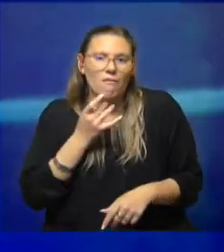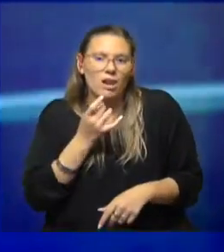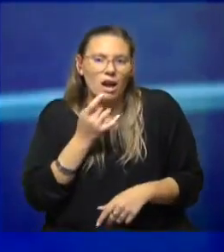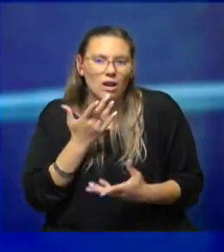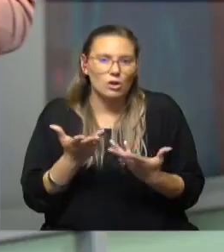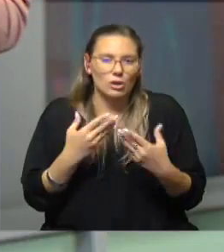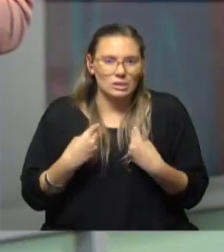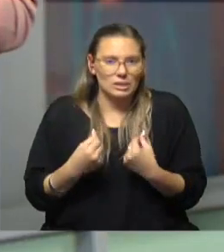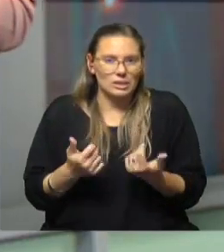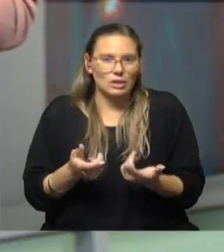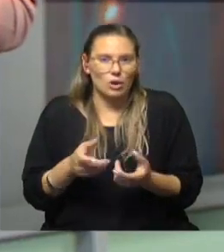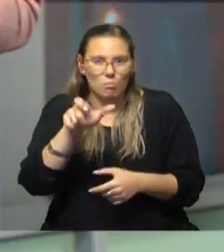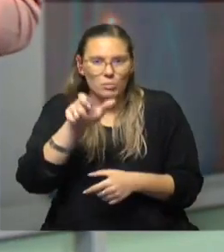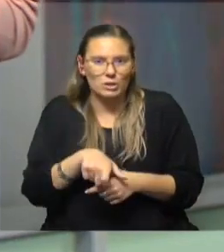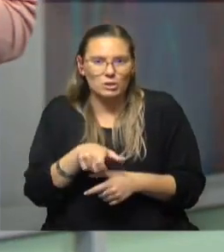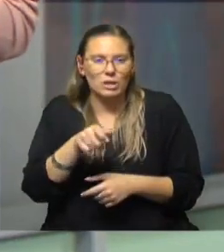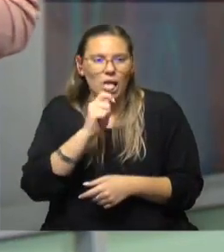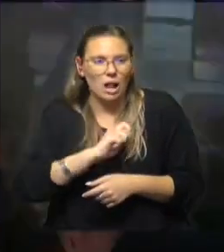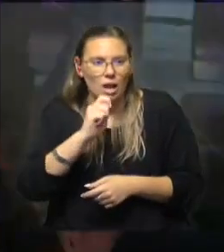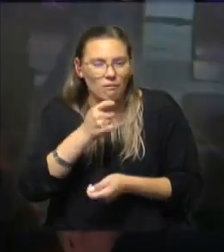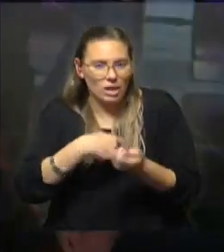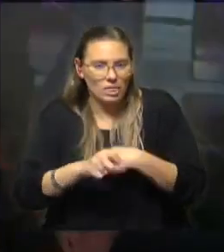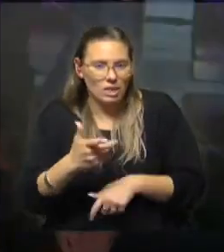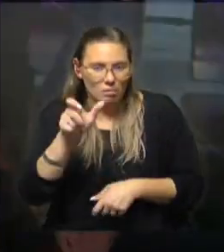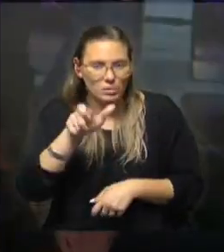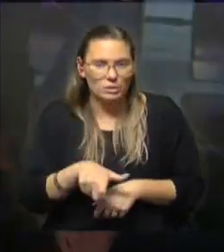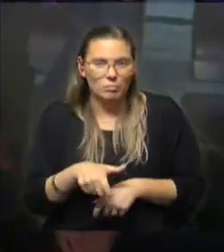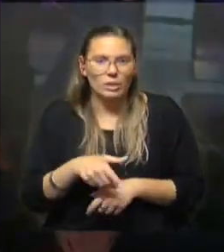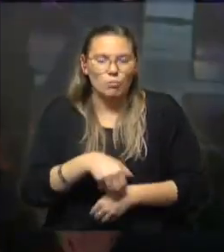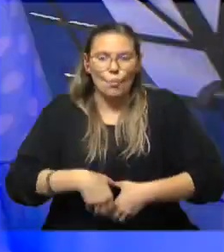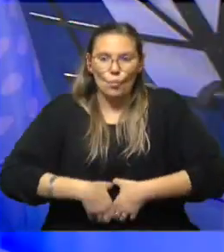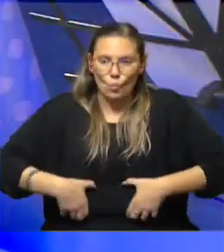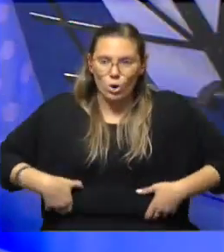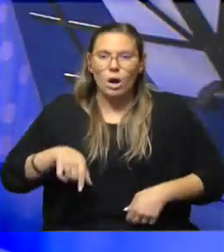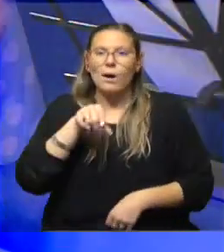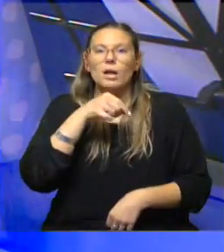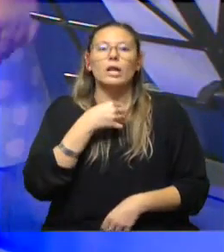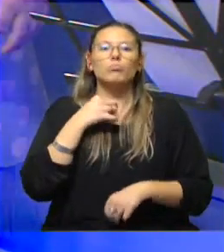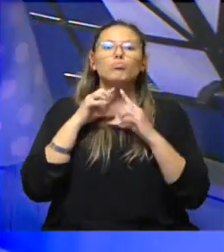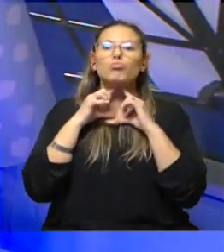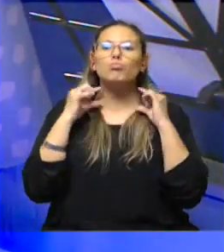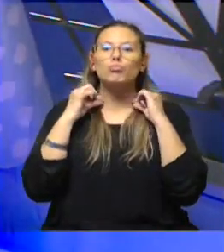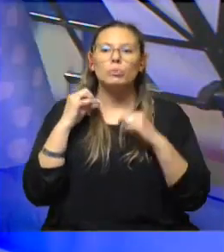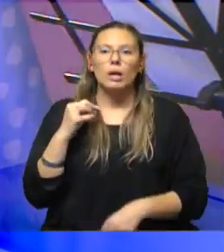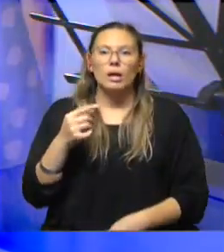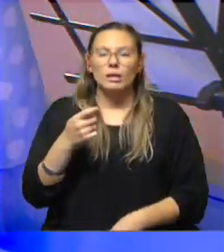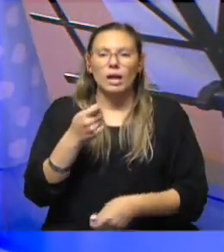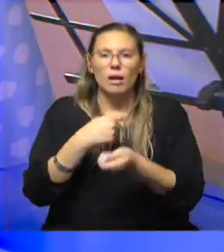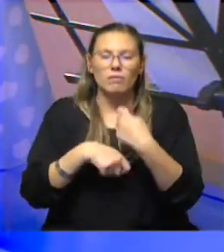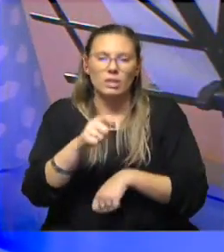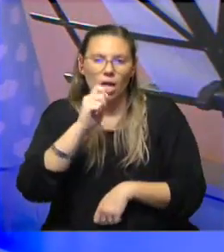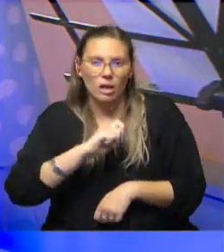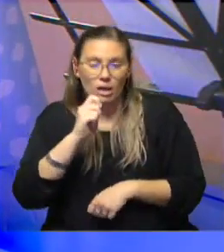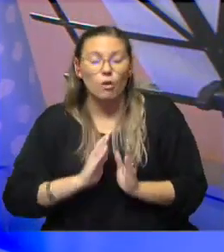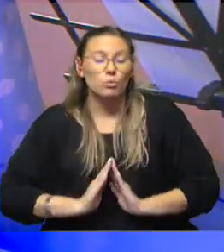Se sintieron así, claro, se sintieron en el personaje de los heladeros. Tenían faja, tenían pajarita, eran claramente gente que vendía helado por la playa, en una